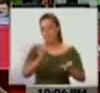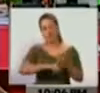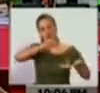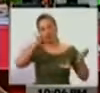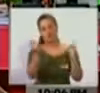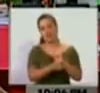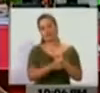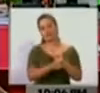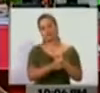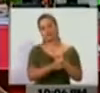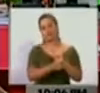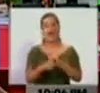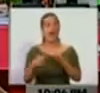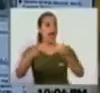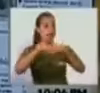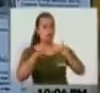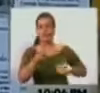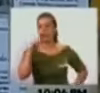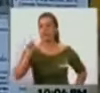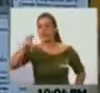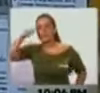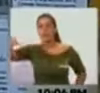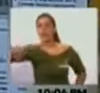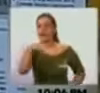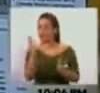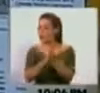Aristóbulo decía activar el poder popular.